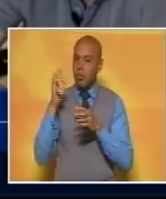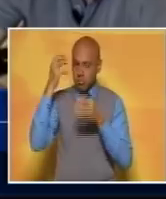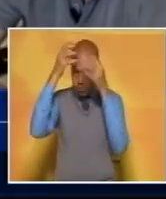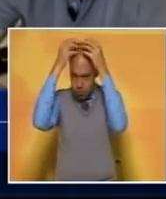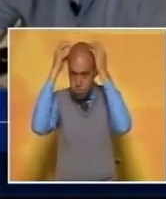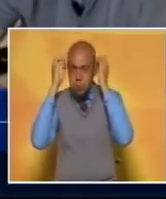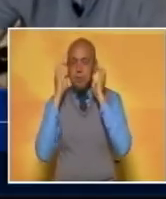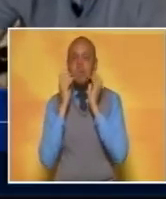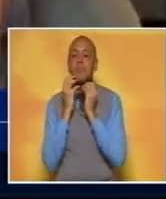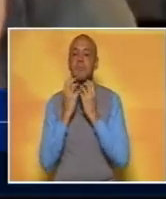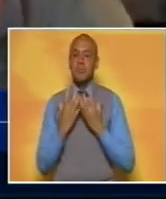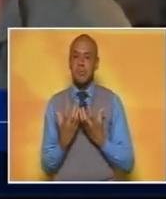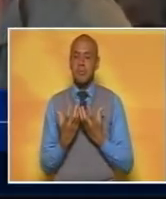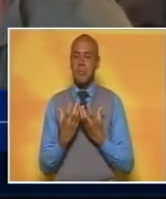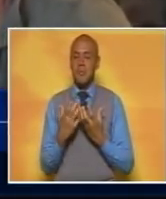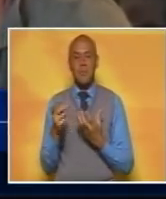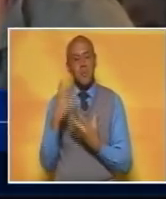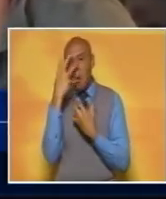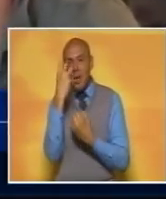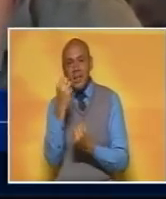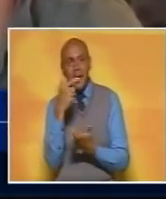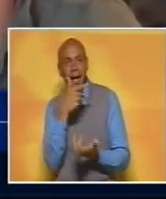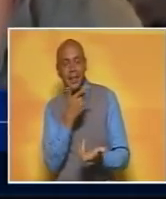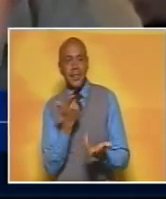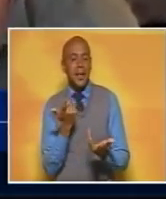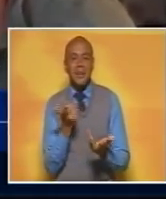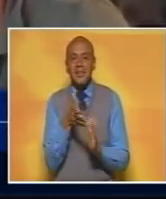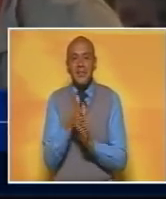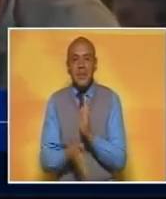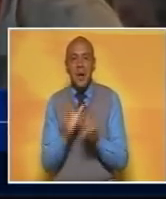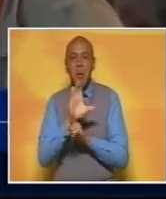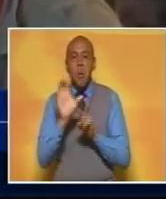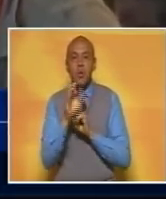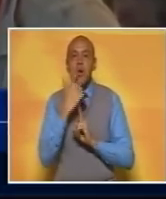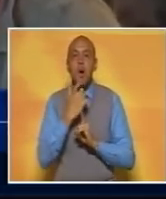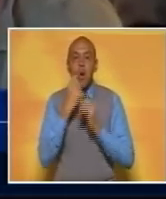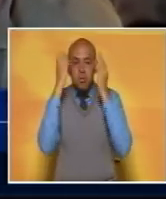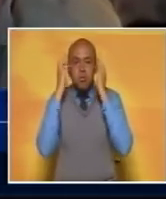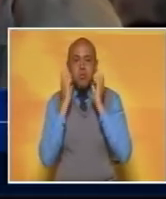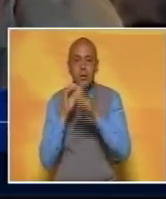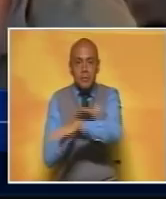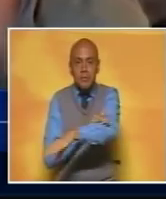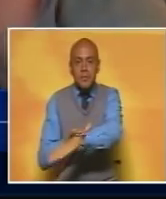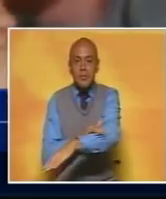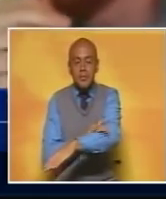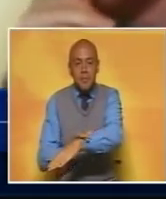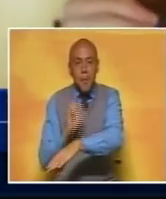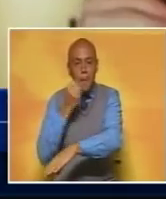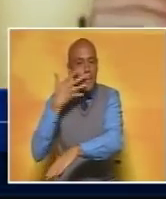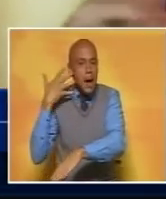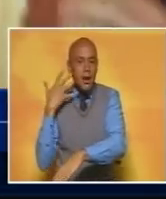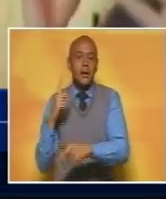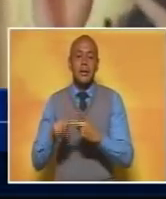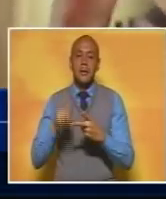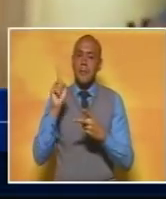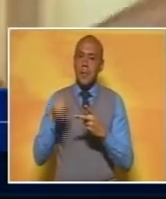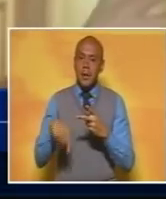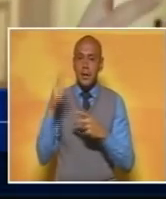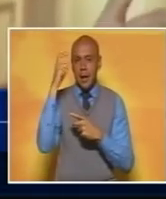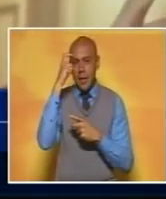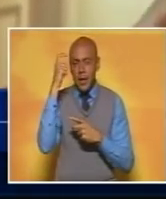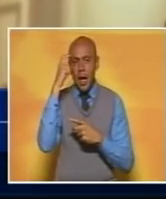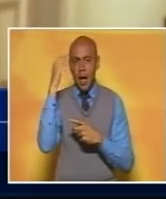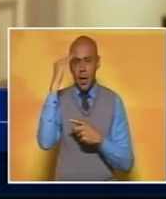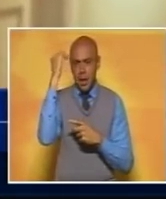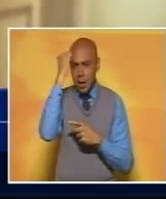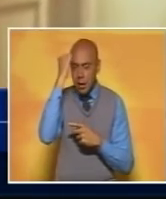Nadie entiende lo que es para personas como nosotros, mientras el duque se refiere al Día Mundial de la Salud Mental y mantiene un discurso